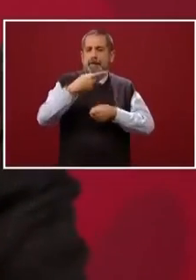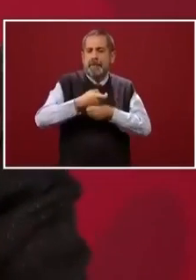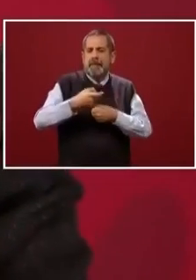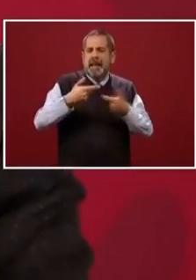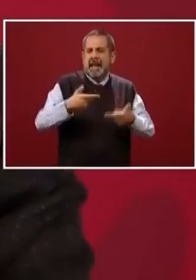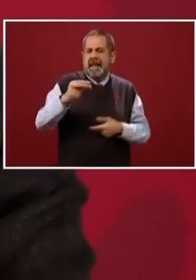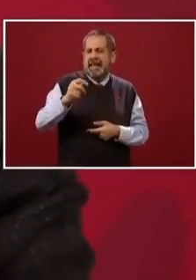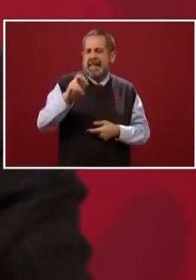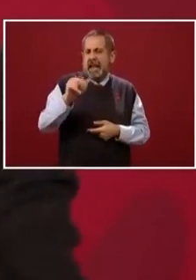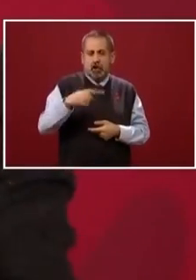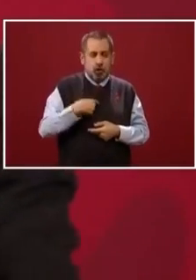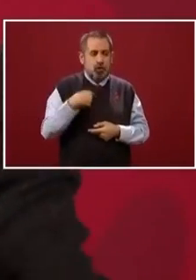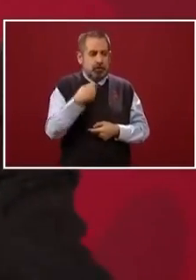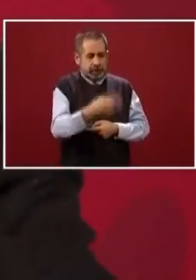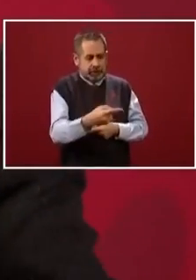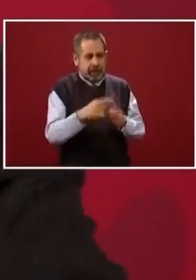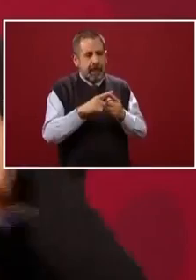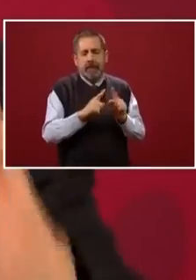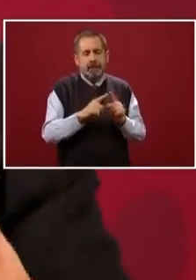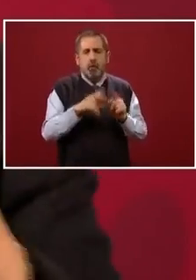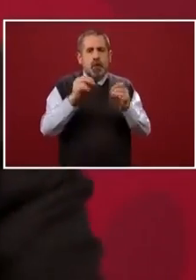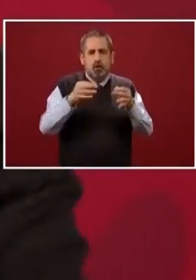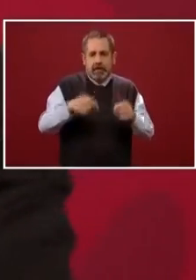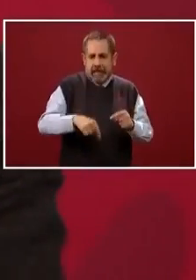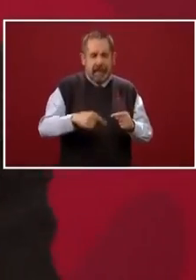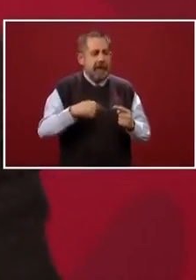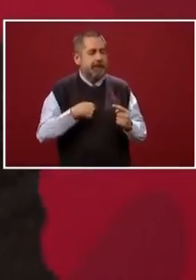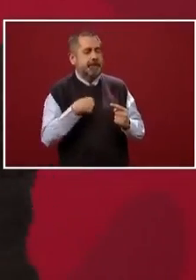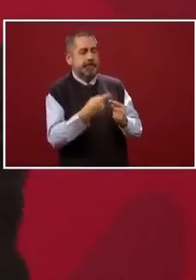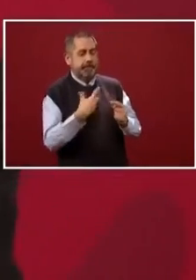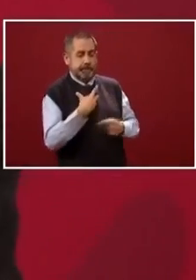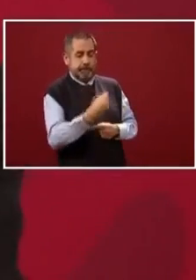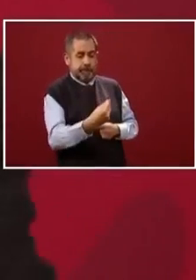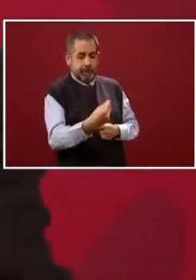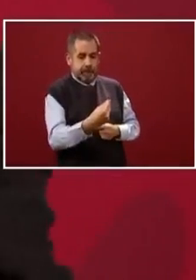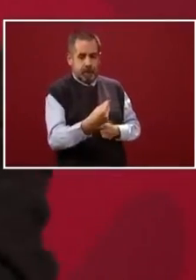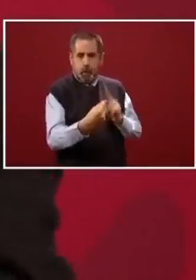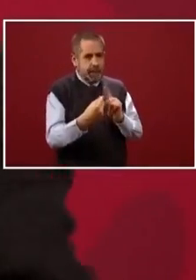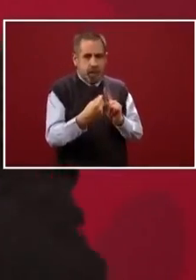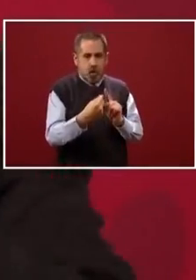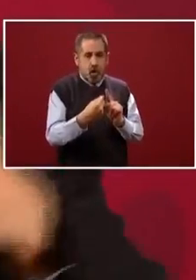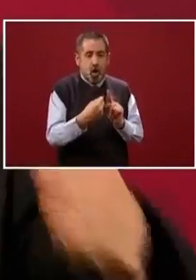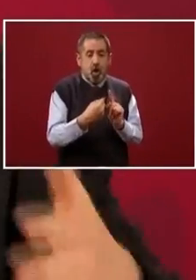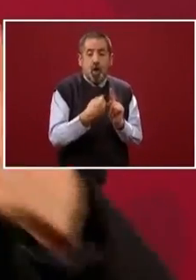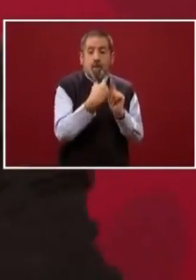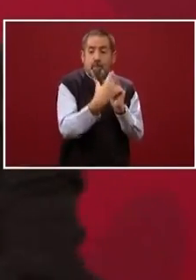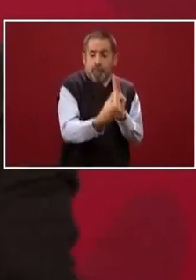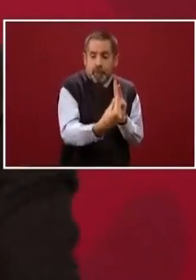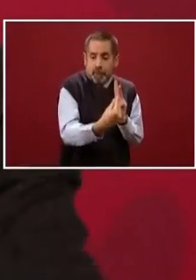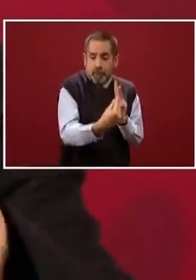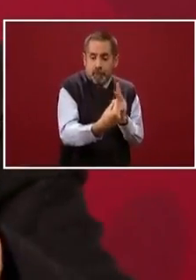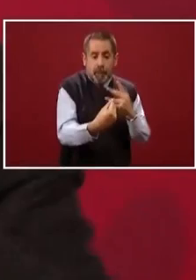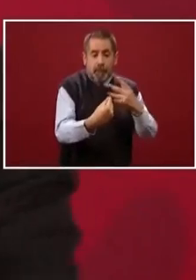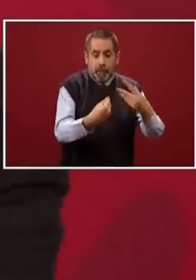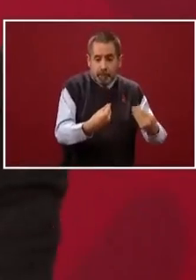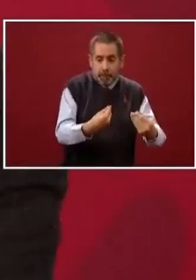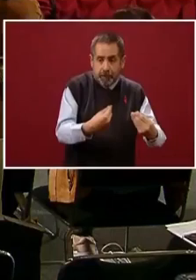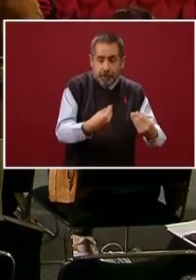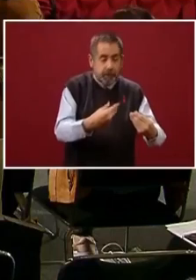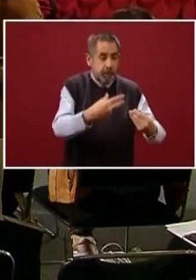de importación de casos. Cuando ya empiezan a ocurrir, no necesariamente con el primero, sino empiezan a ocurrir